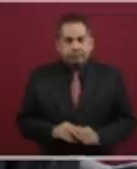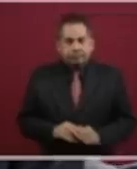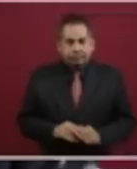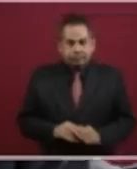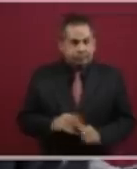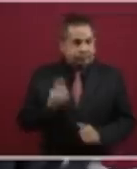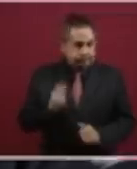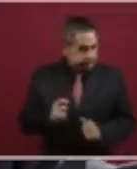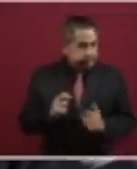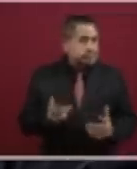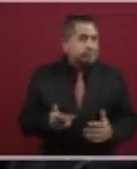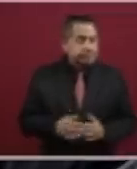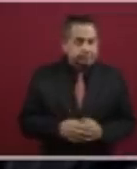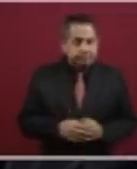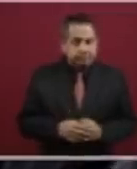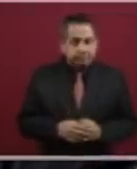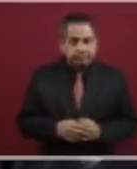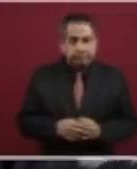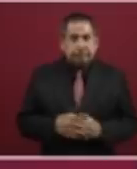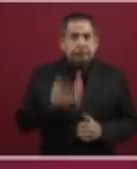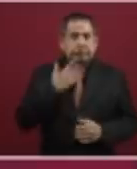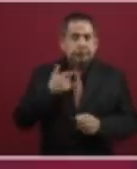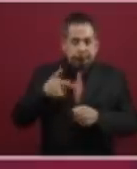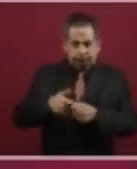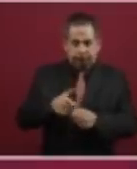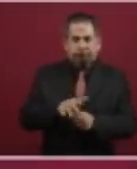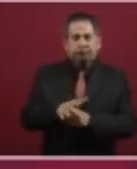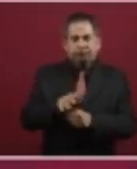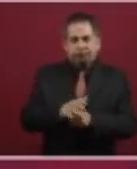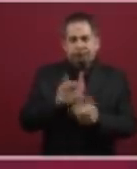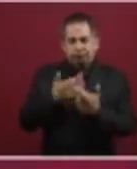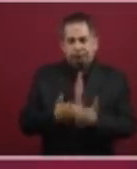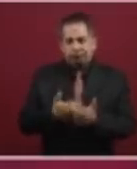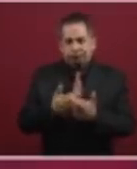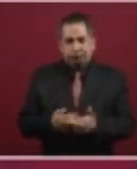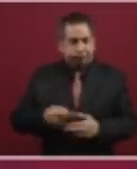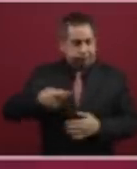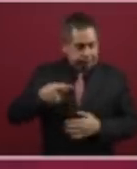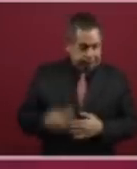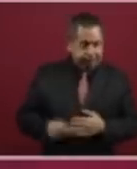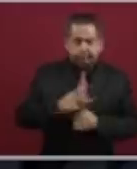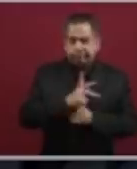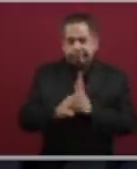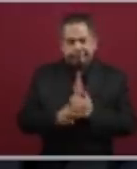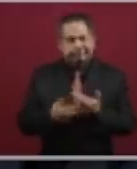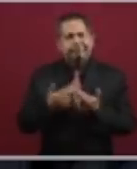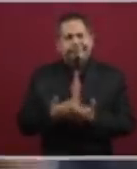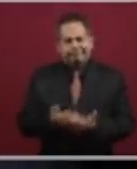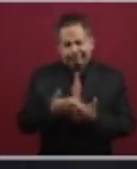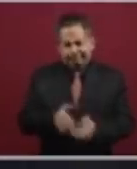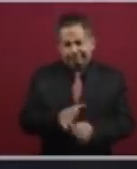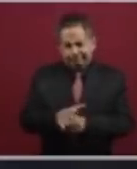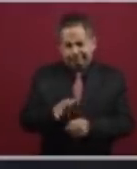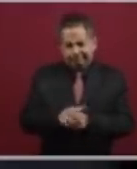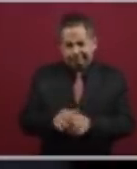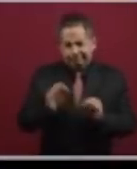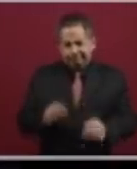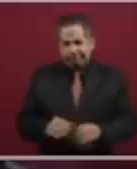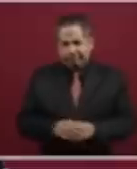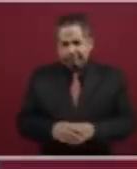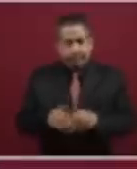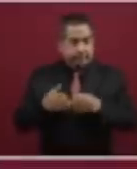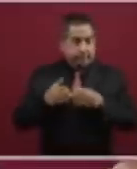Es decir, combustible suficiente en el país, que no es los